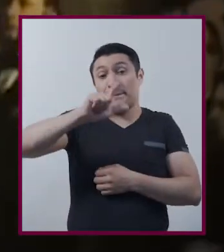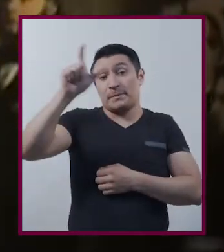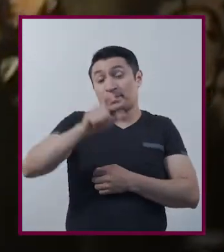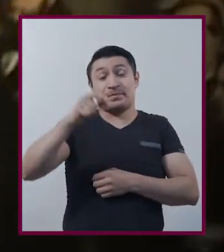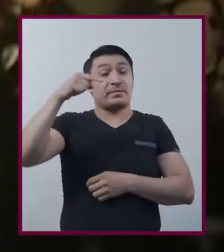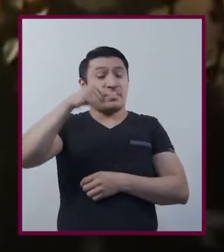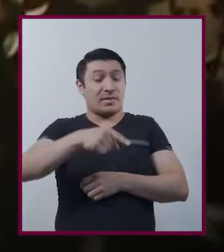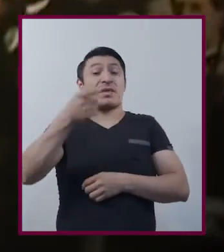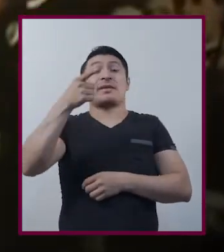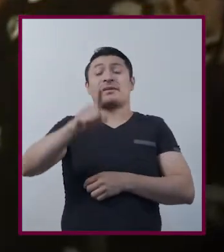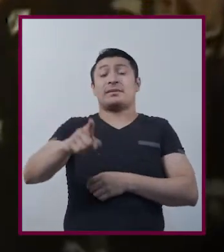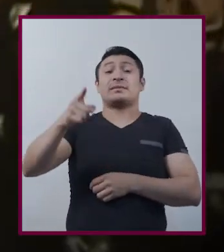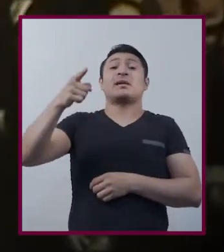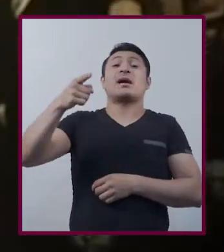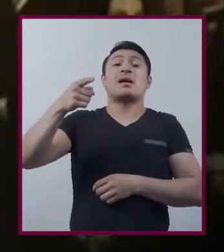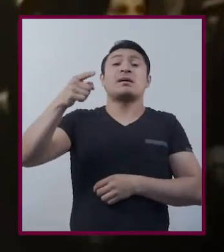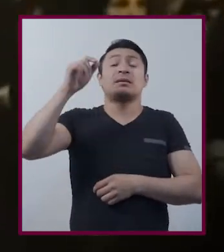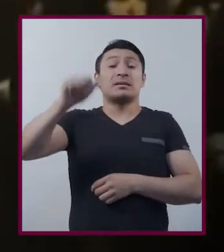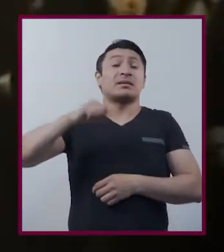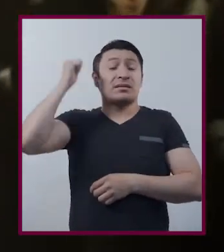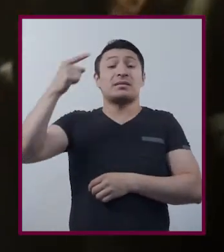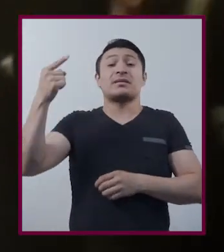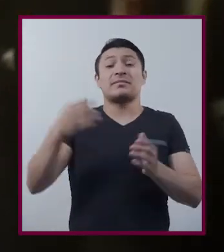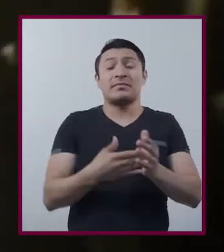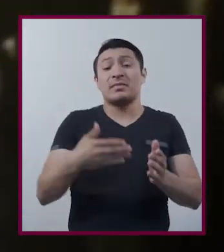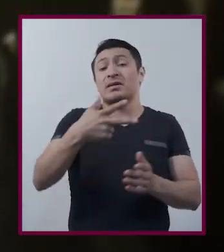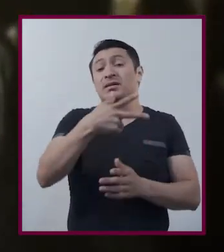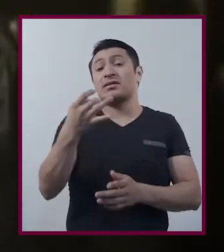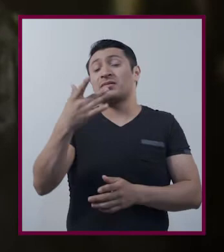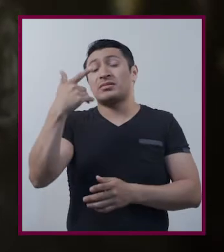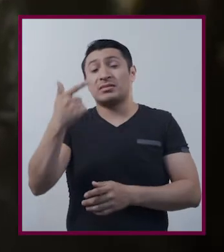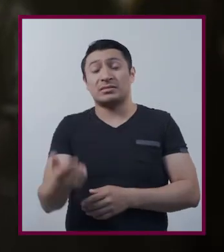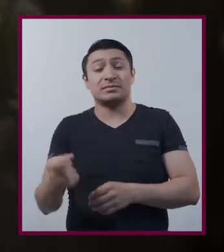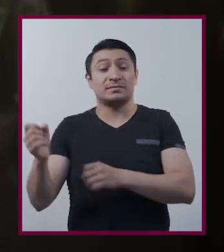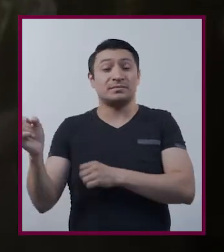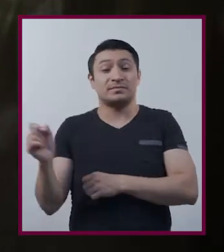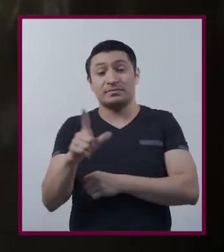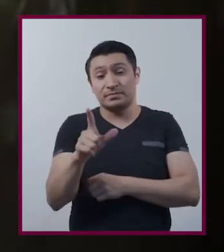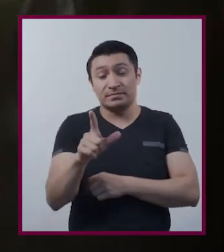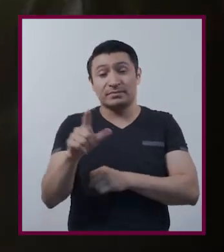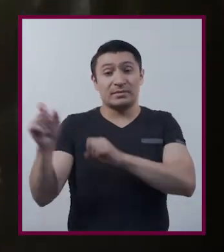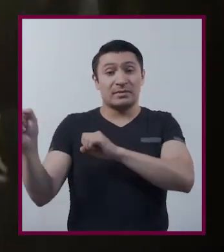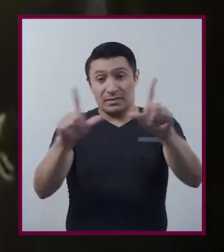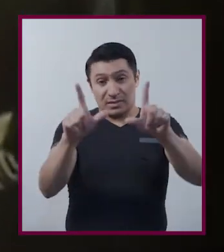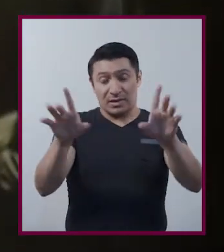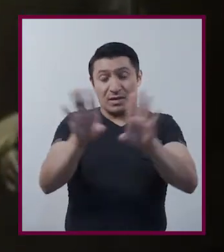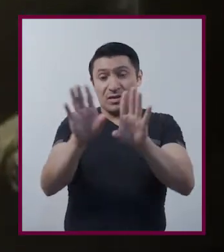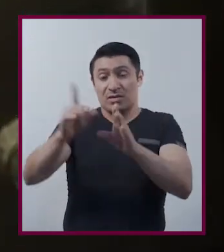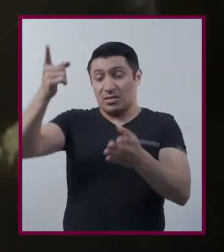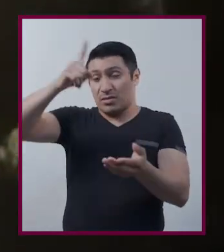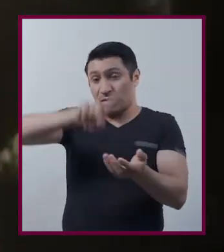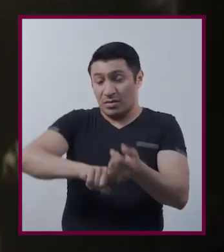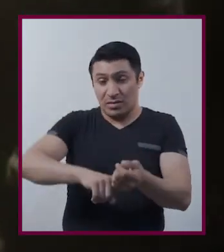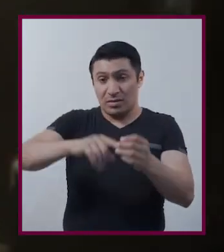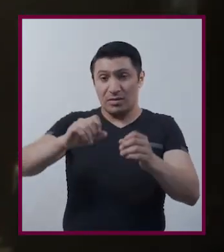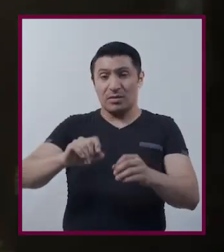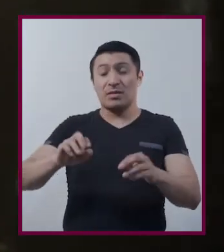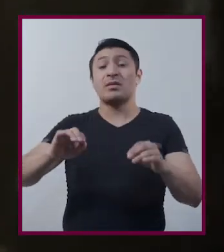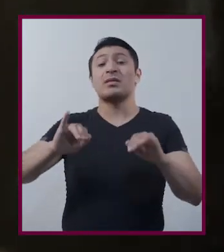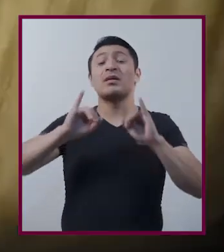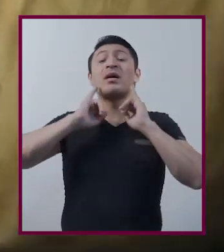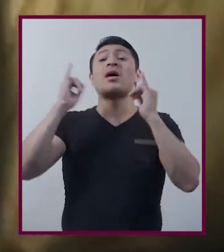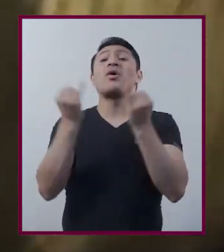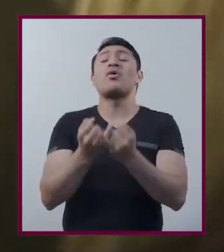situación, Maximiliano de Habsburgo dictó en abril de 1857 un decreto en el que se instituye una